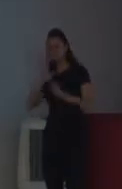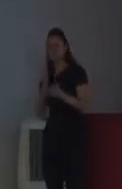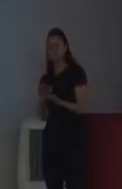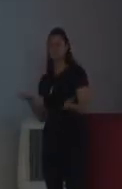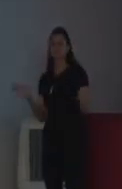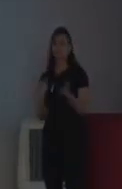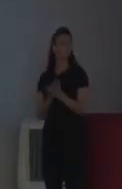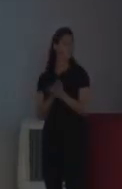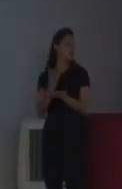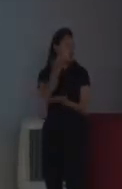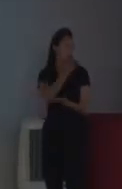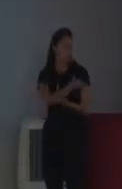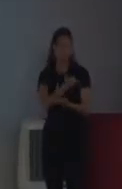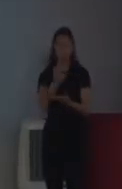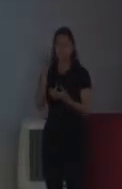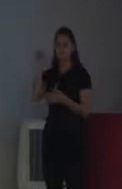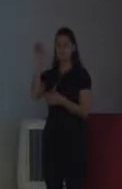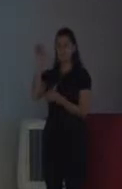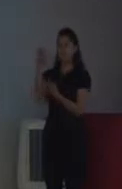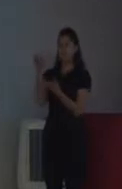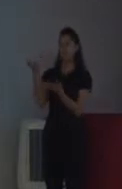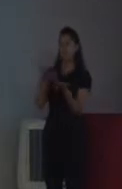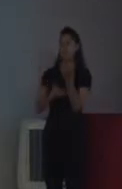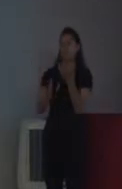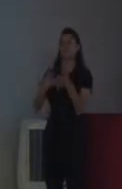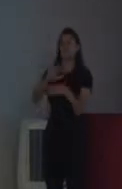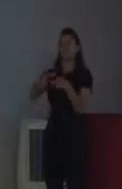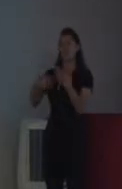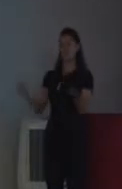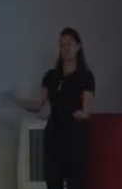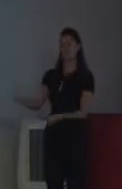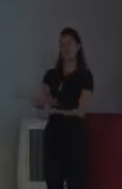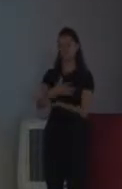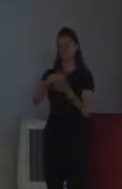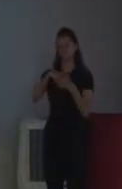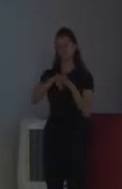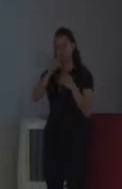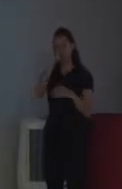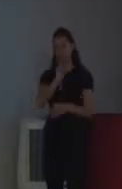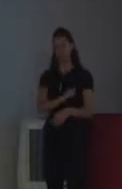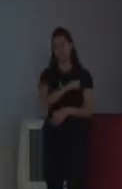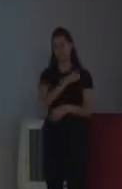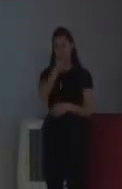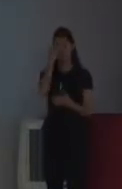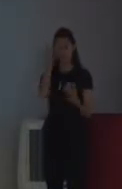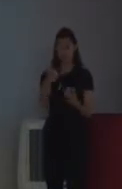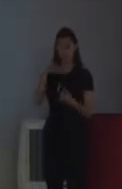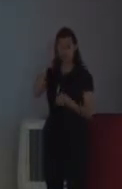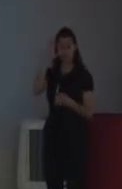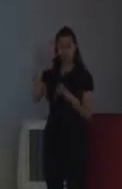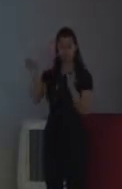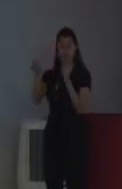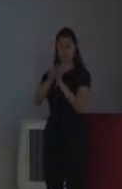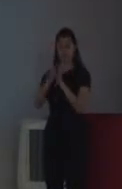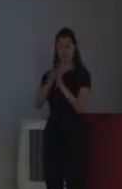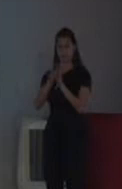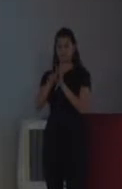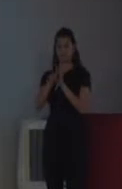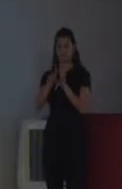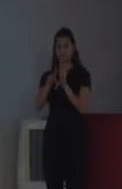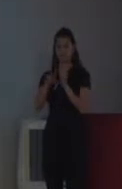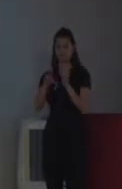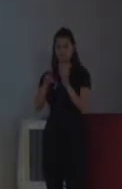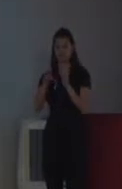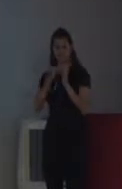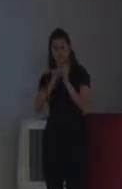intervenciones, ¿sí? Allí se recogen los foros, porque en este momento la ley estatutaria hasta